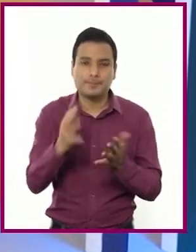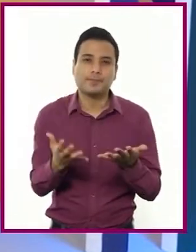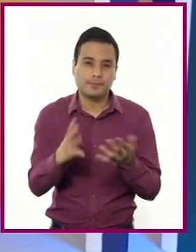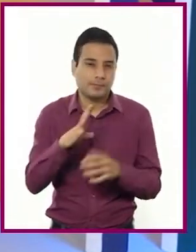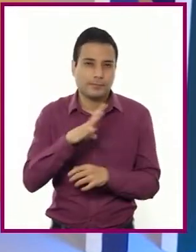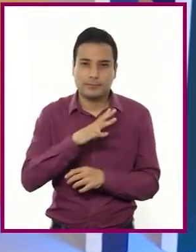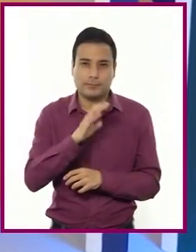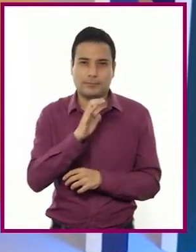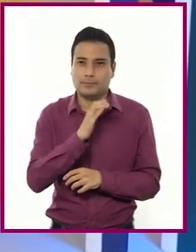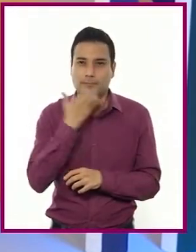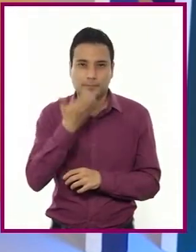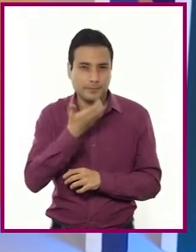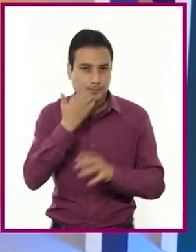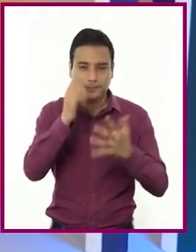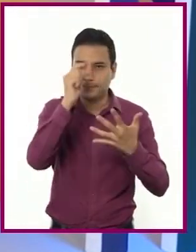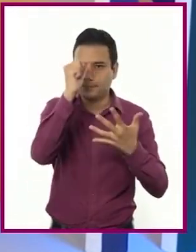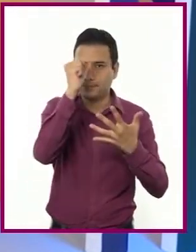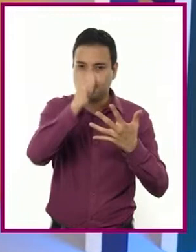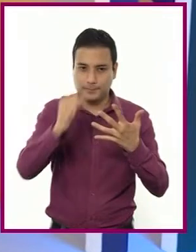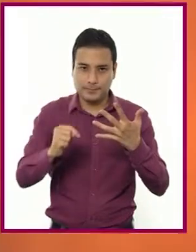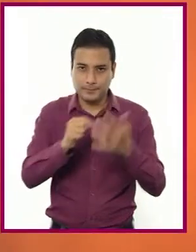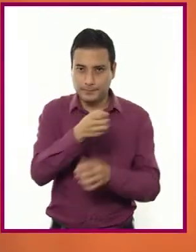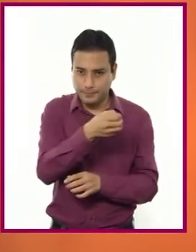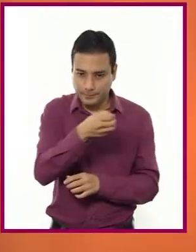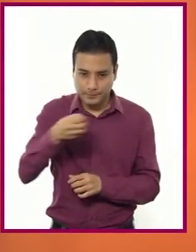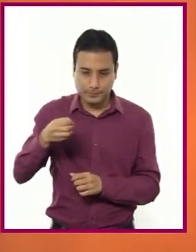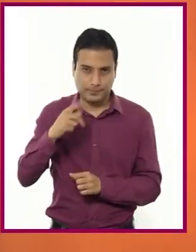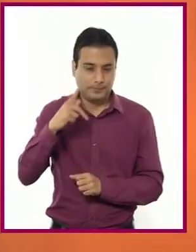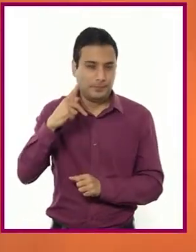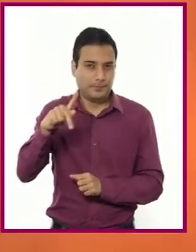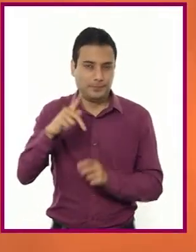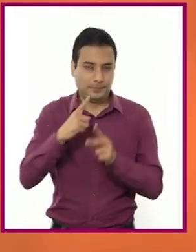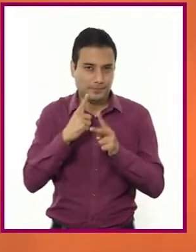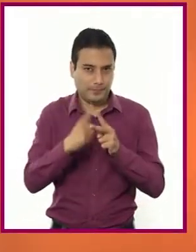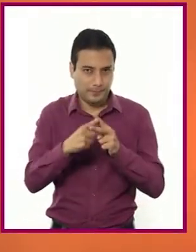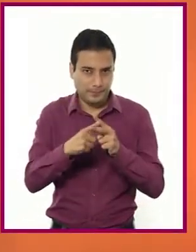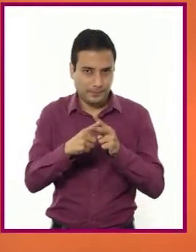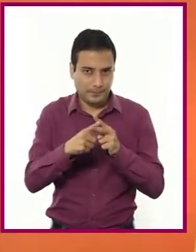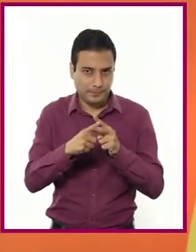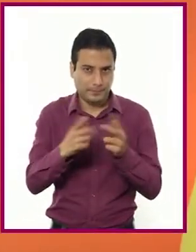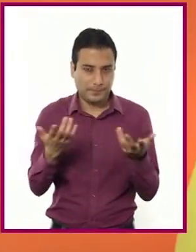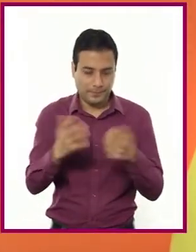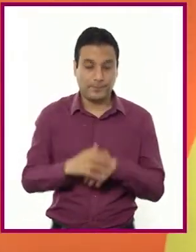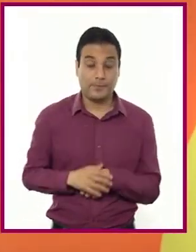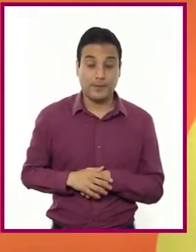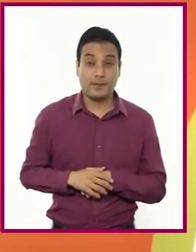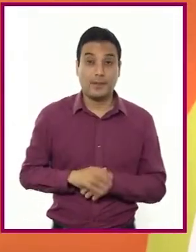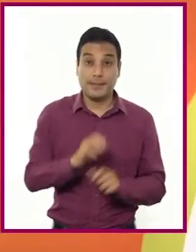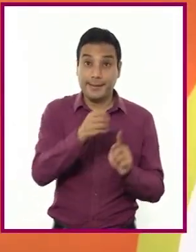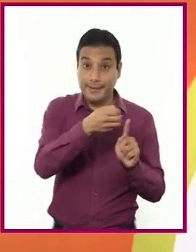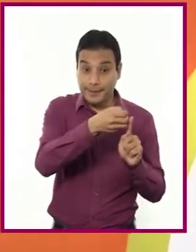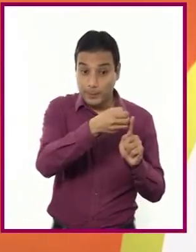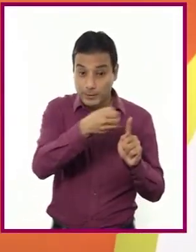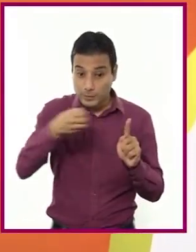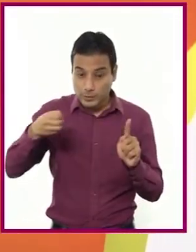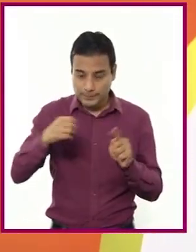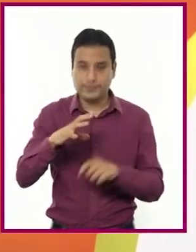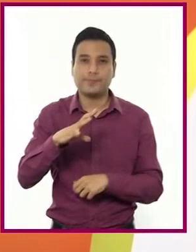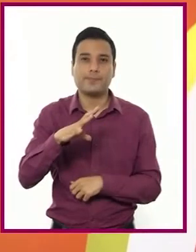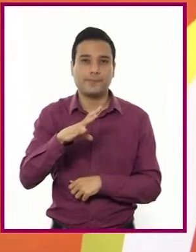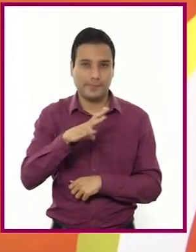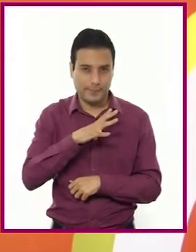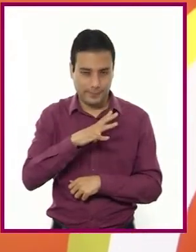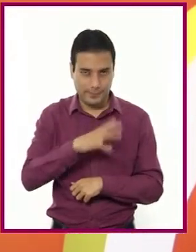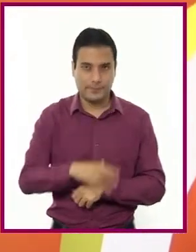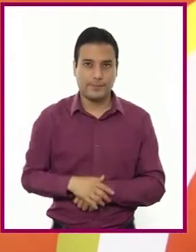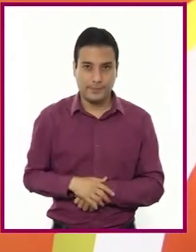problemas cotidianos con las matemáticas. La ecuación está compuesta por un signo igual que divide a las